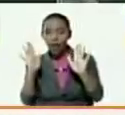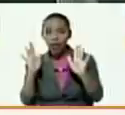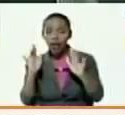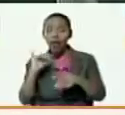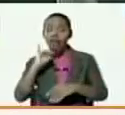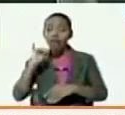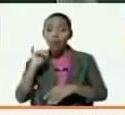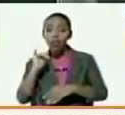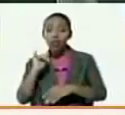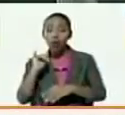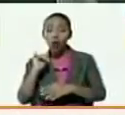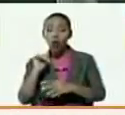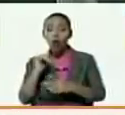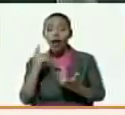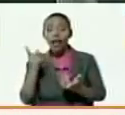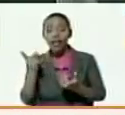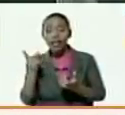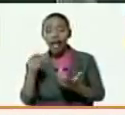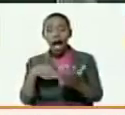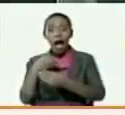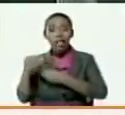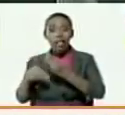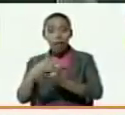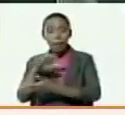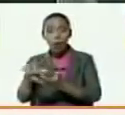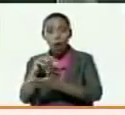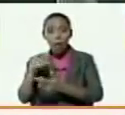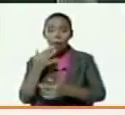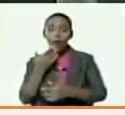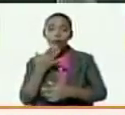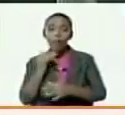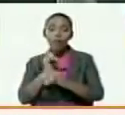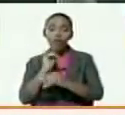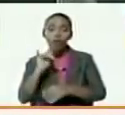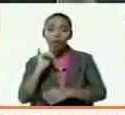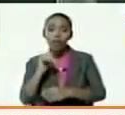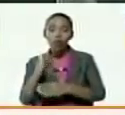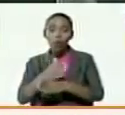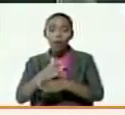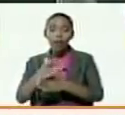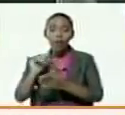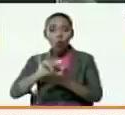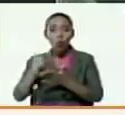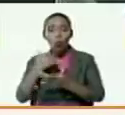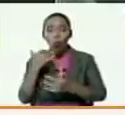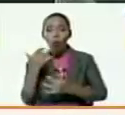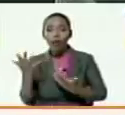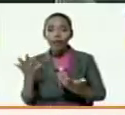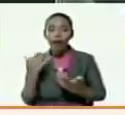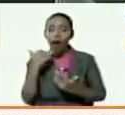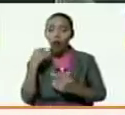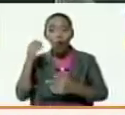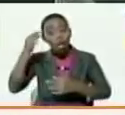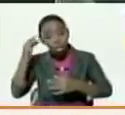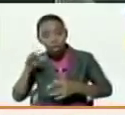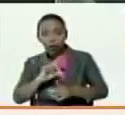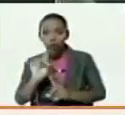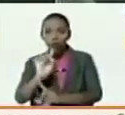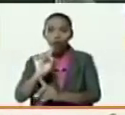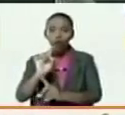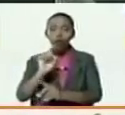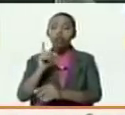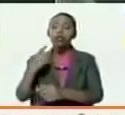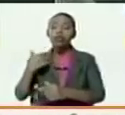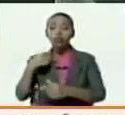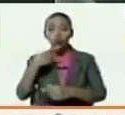informaciones tergiversadas que lo que hacen es generar angustia y zozobra. Nosotros estamos permanentemente reunidos y tomando todas las medidas